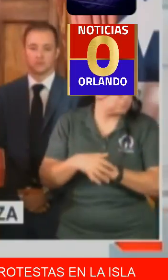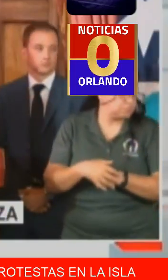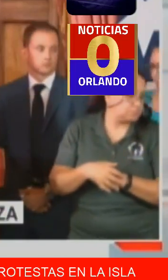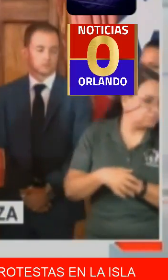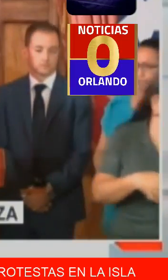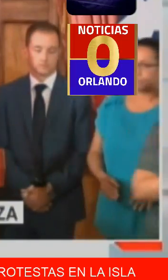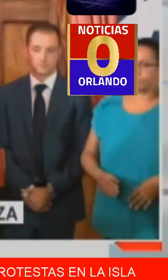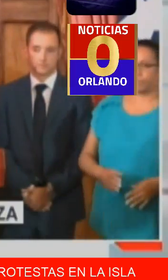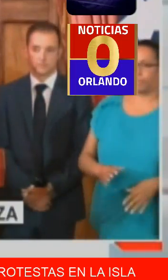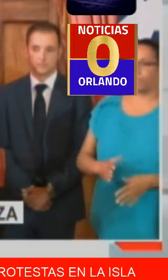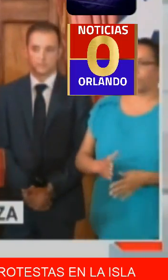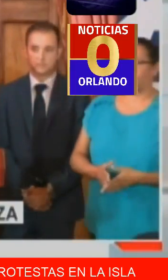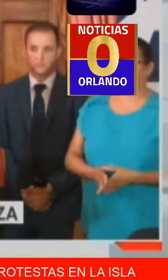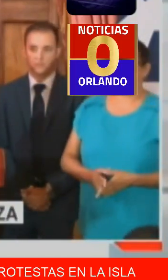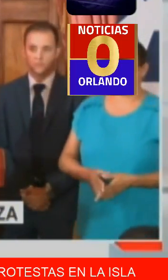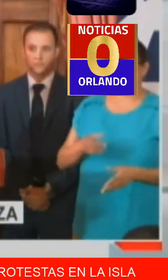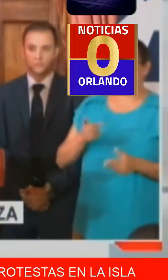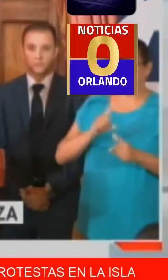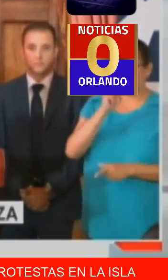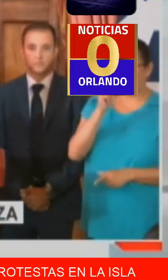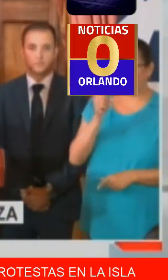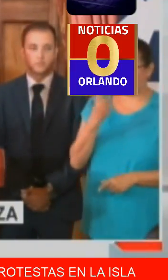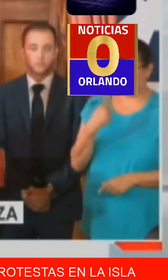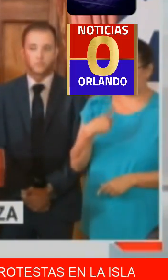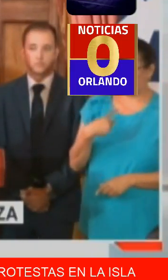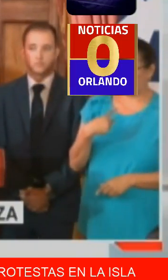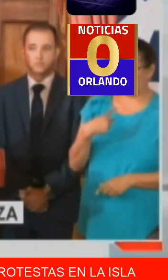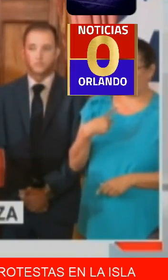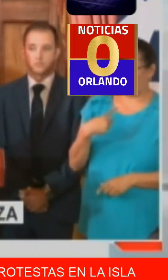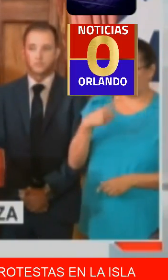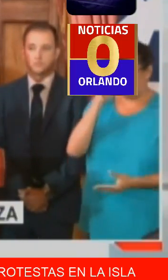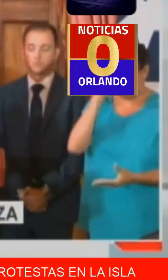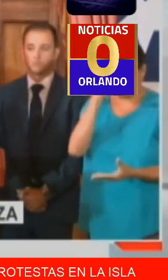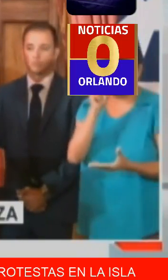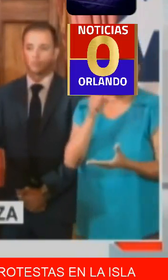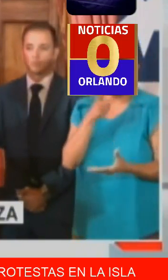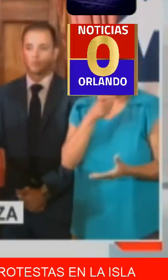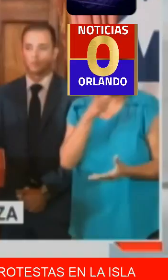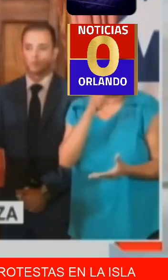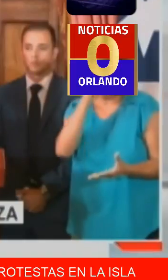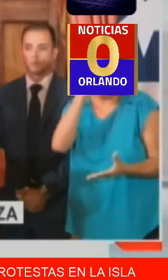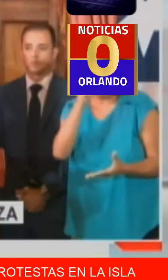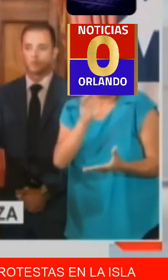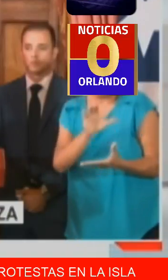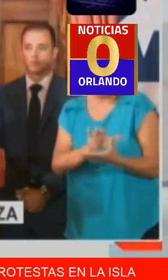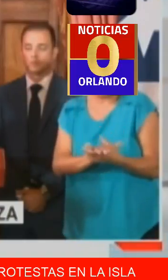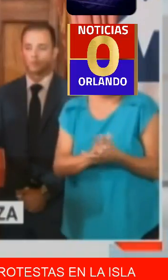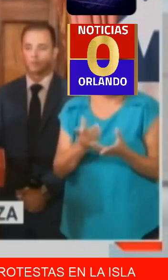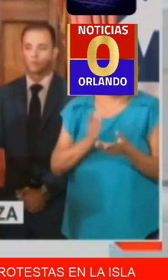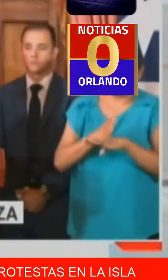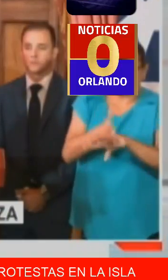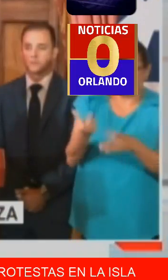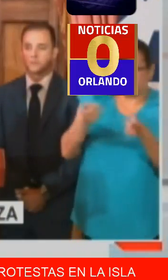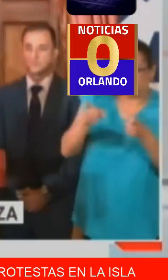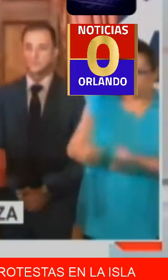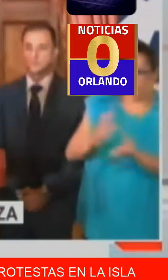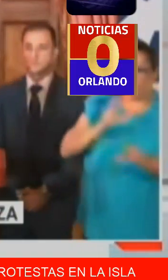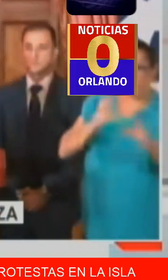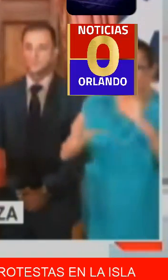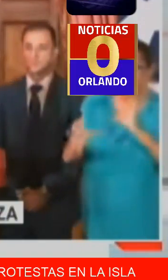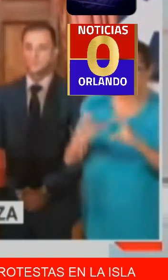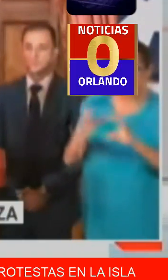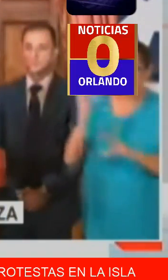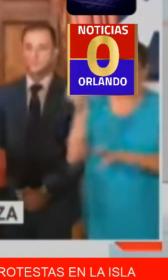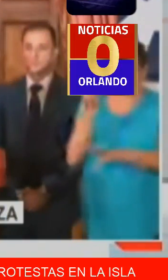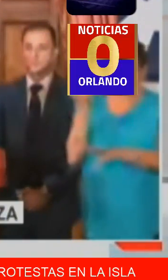Sí, bueno, primero me pregunto, ¿por qué alguien le va a creer dado todo lo que pasó en el chat? Y de hecho, el sábado usted habló